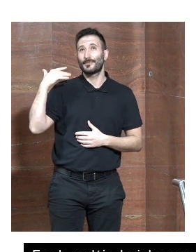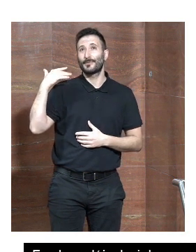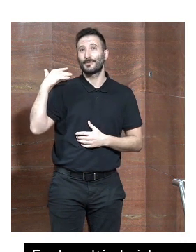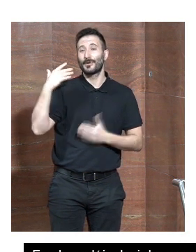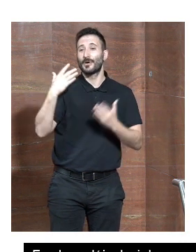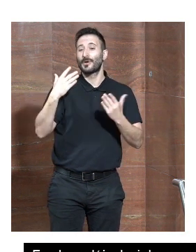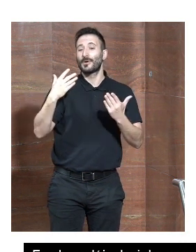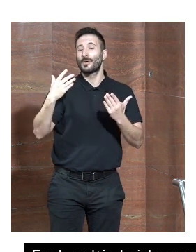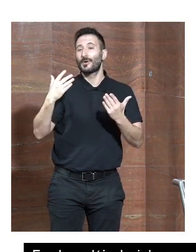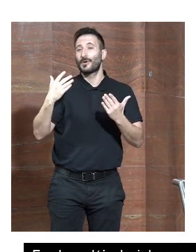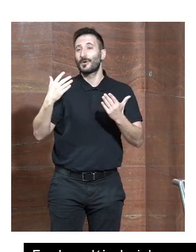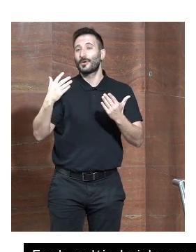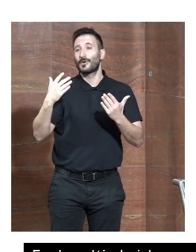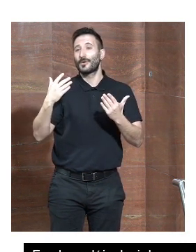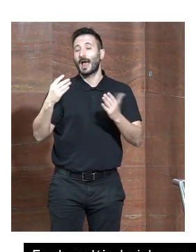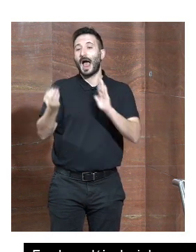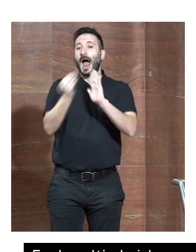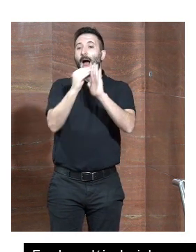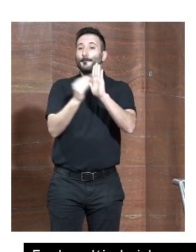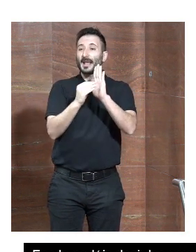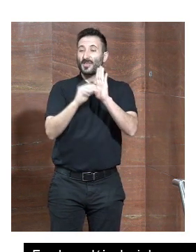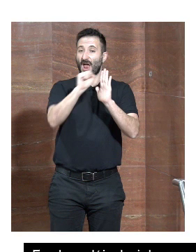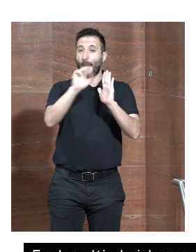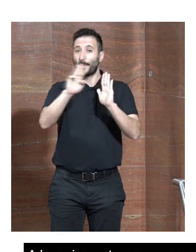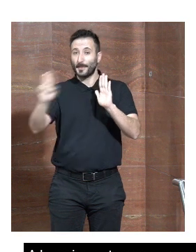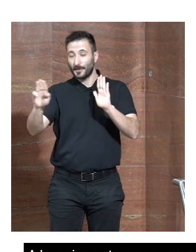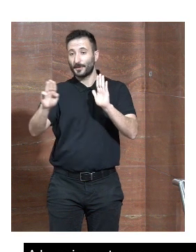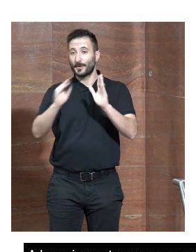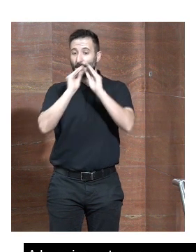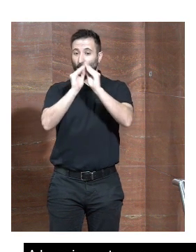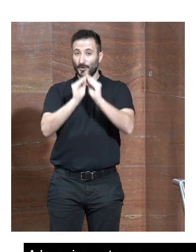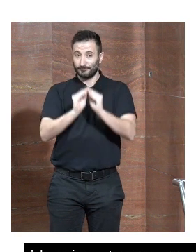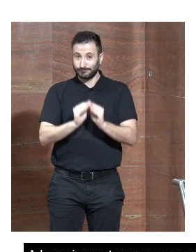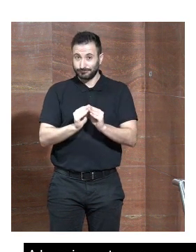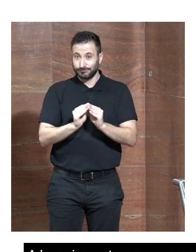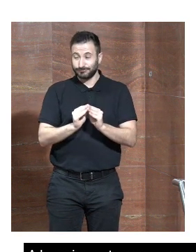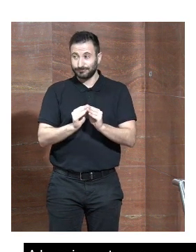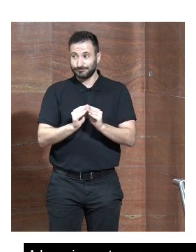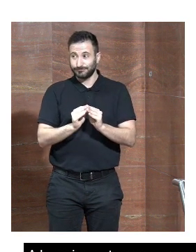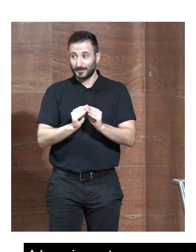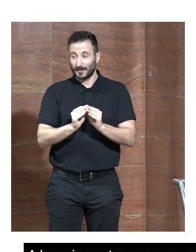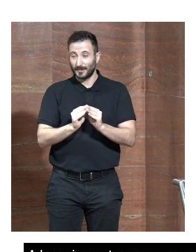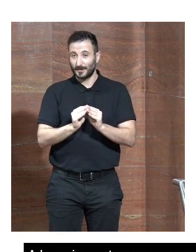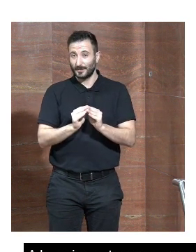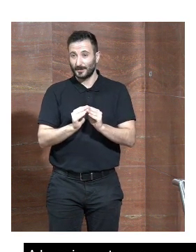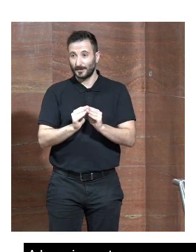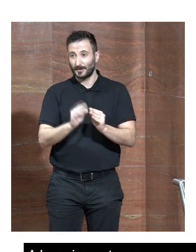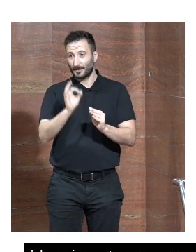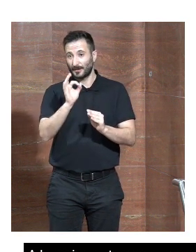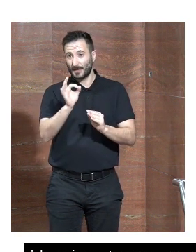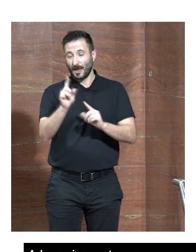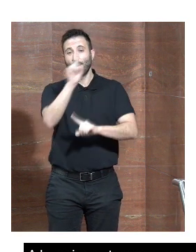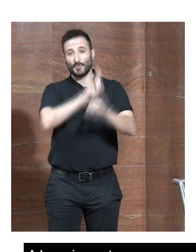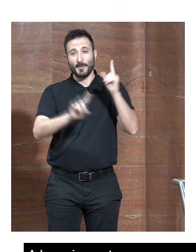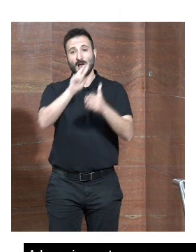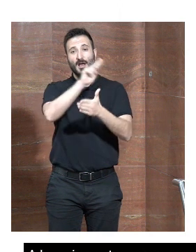digamos, muchas de las últimas apps que se han realizado, bueno, claro, el problema de las apps efectivamente tiene el problema de la